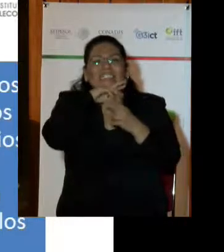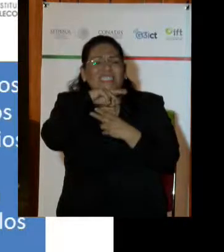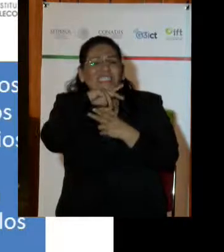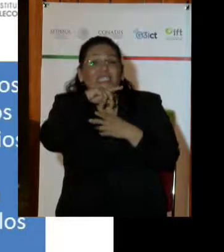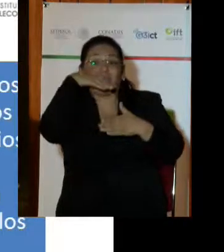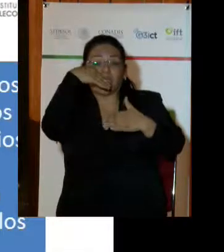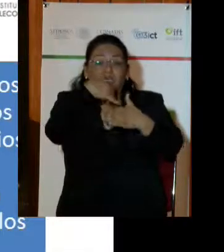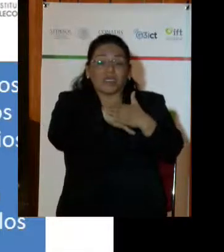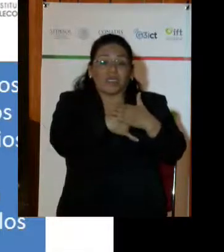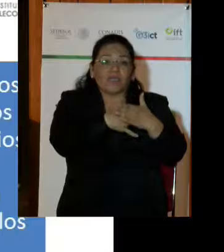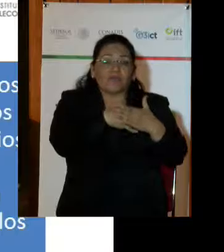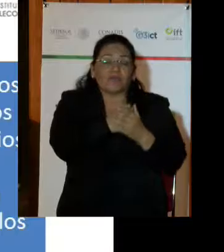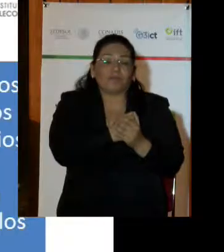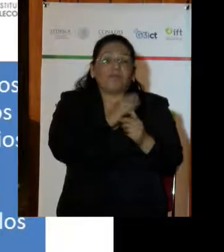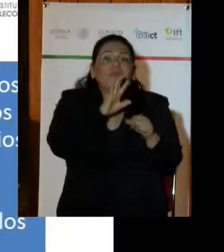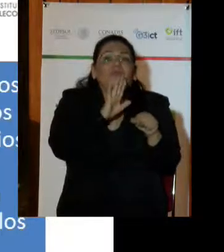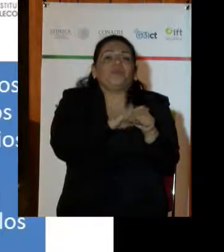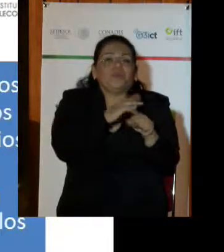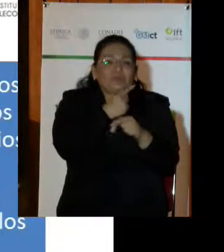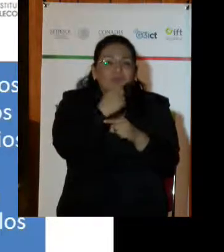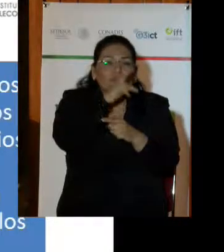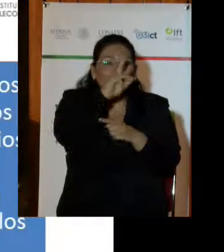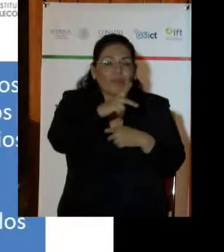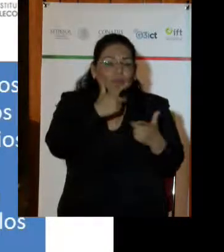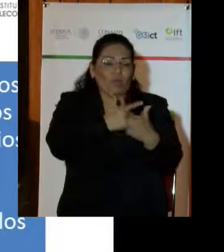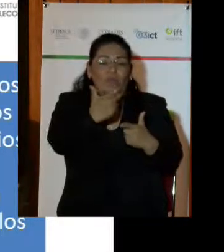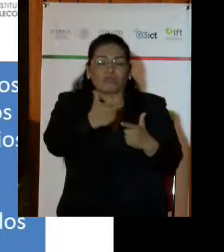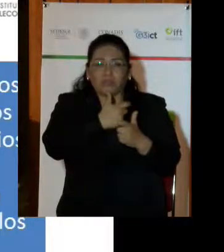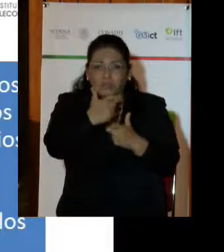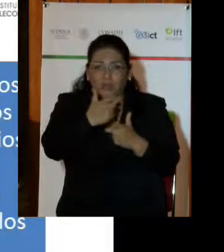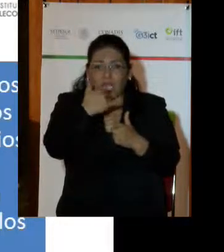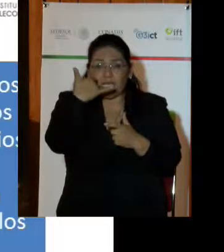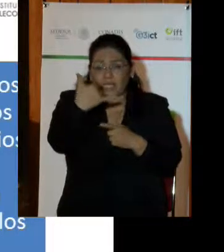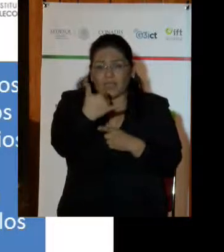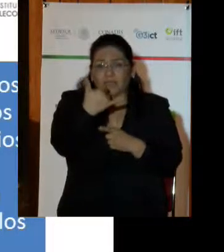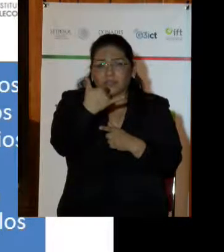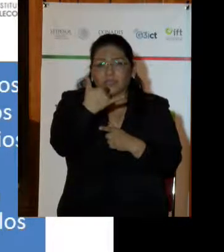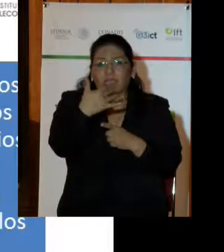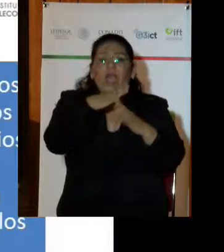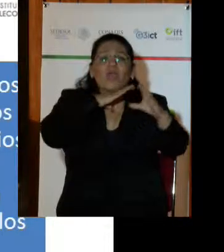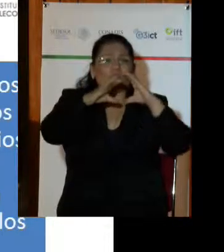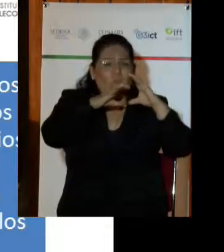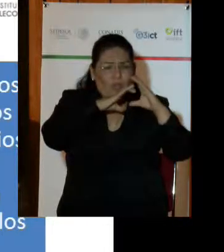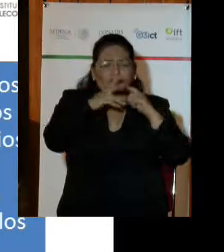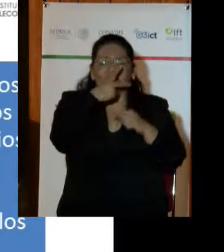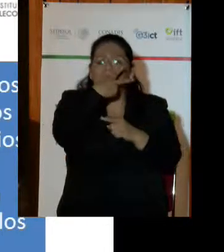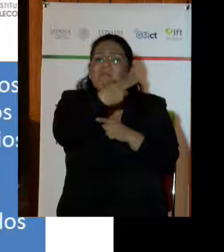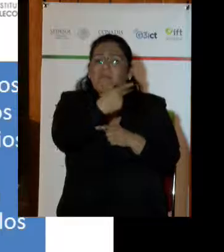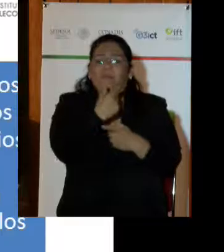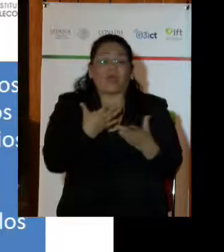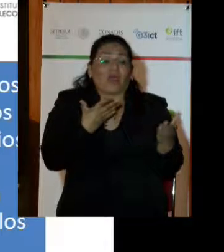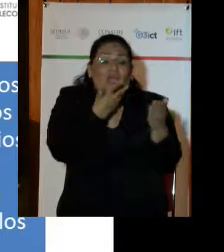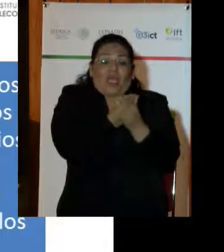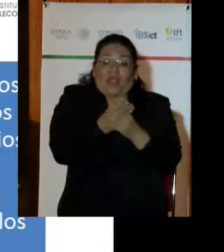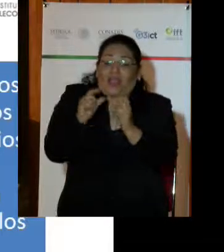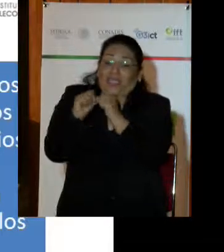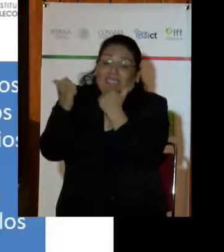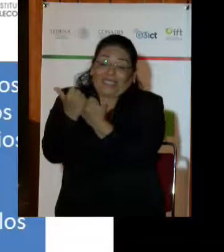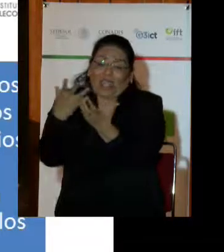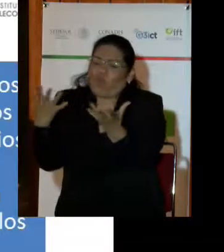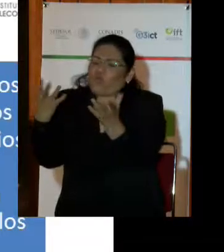pues, por los costos, y comentarios también de sociedad civil